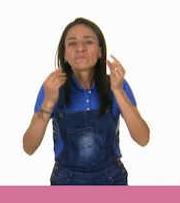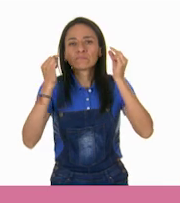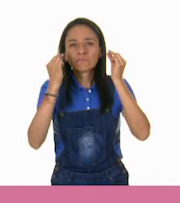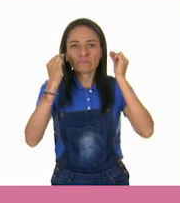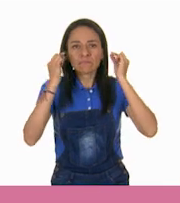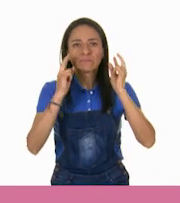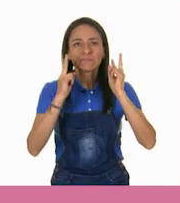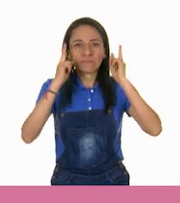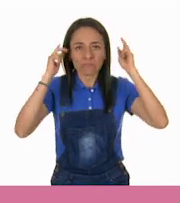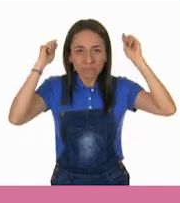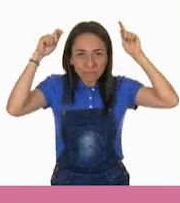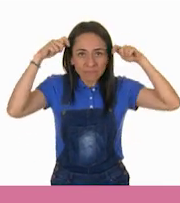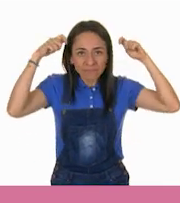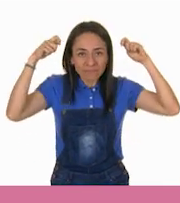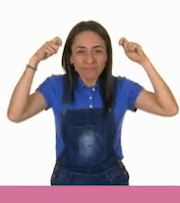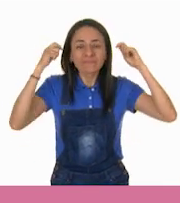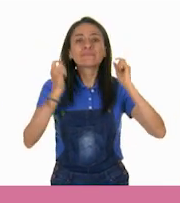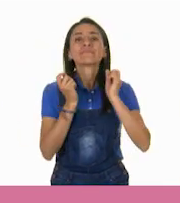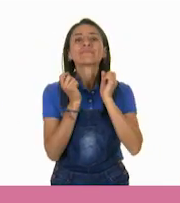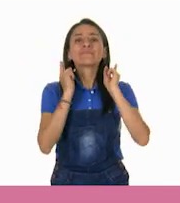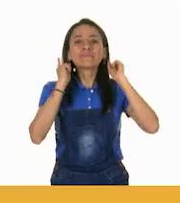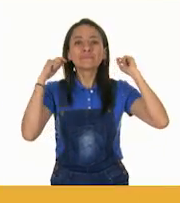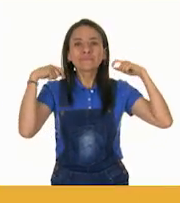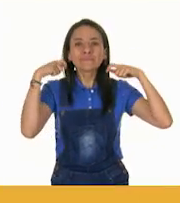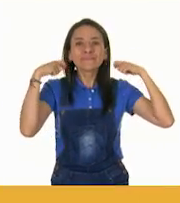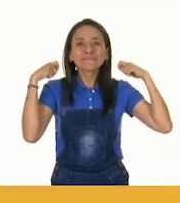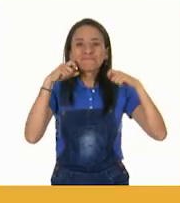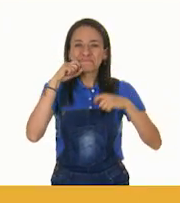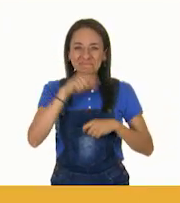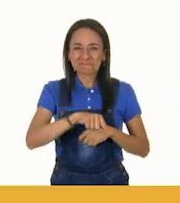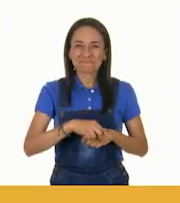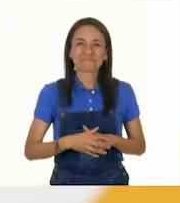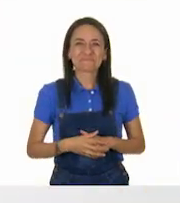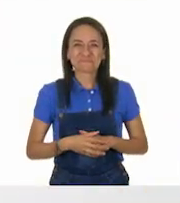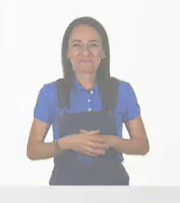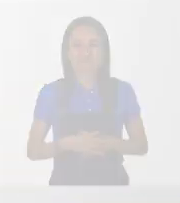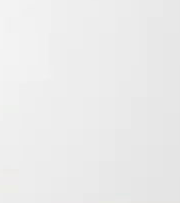las cuerdas sobre tu cabeza y alrededor de tu cuello